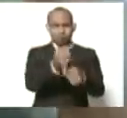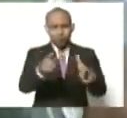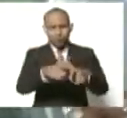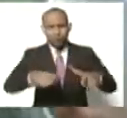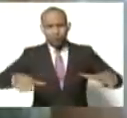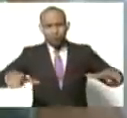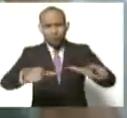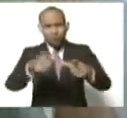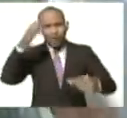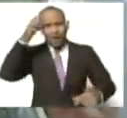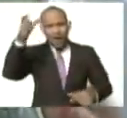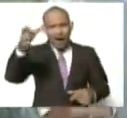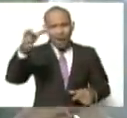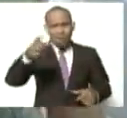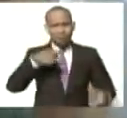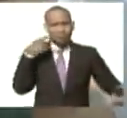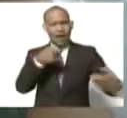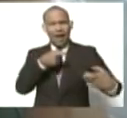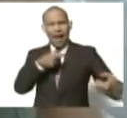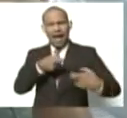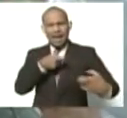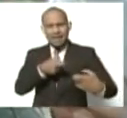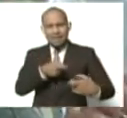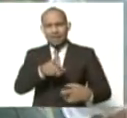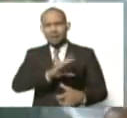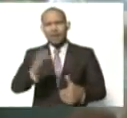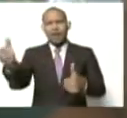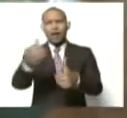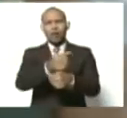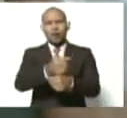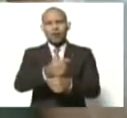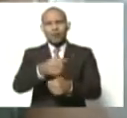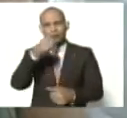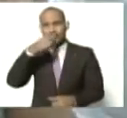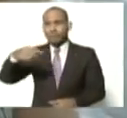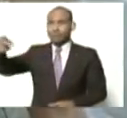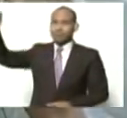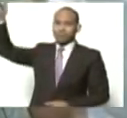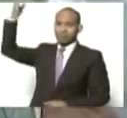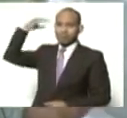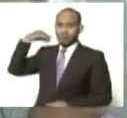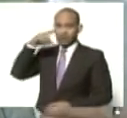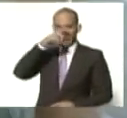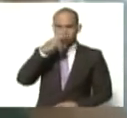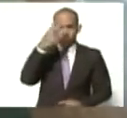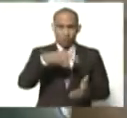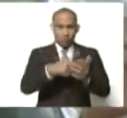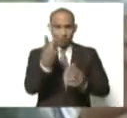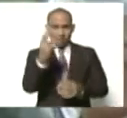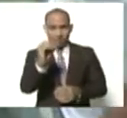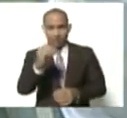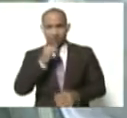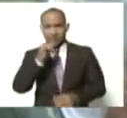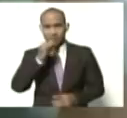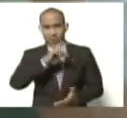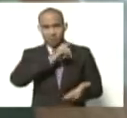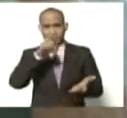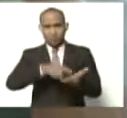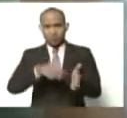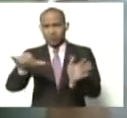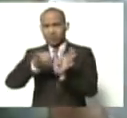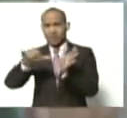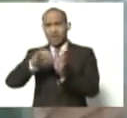de mercenarios y paramilitares que nosotros desde el año anterior habíamos denunciado que estaban en Riohacha, que estaban